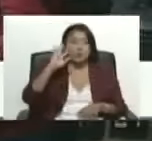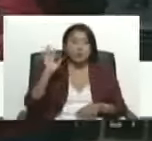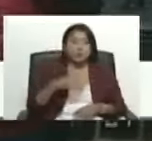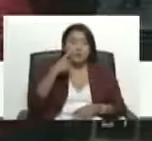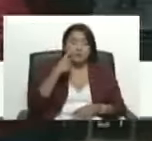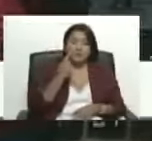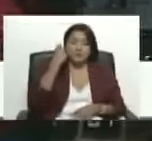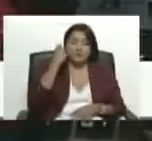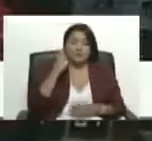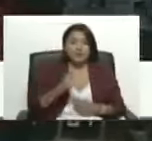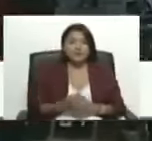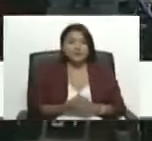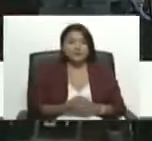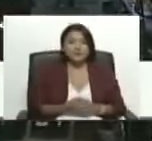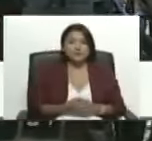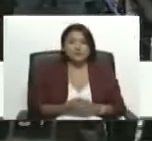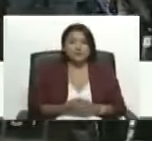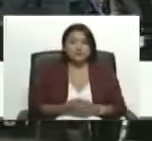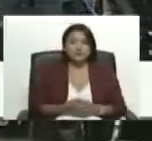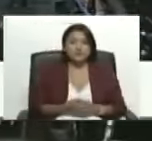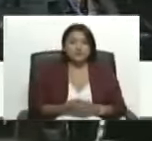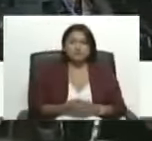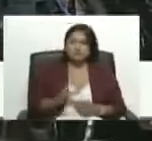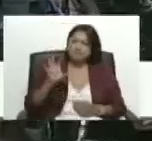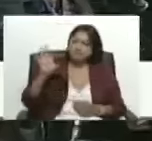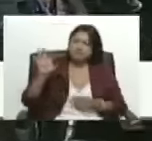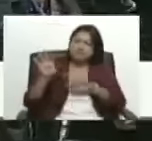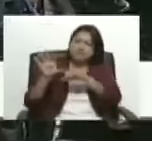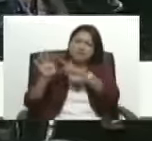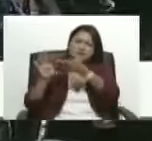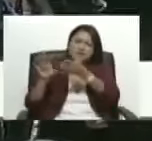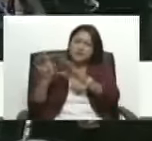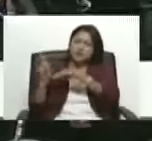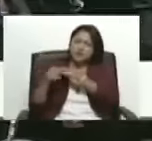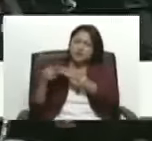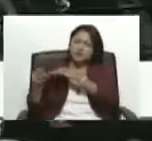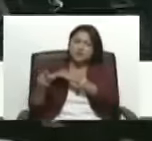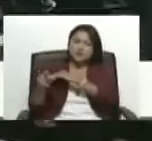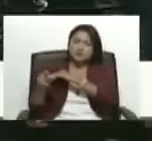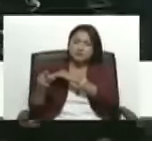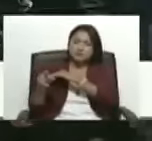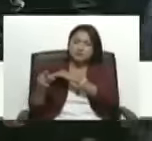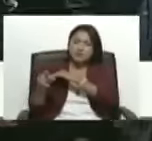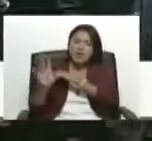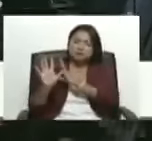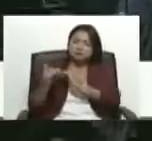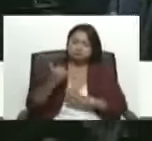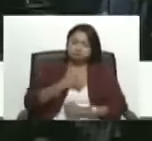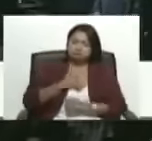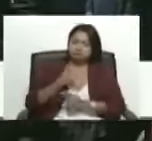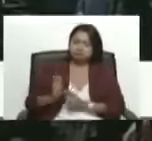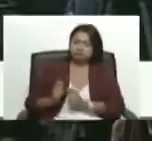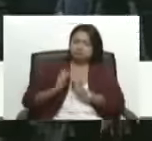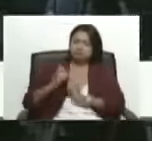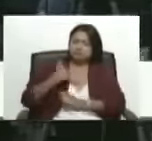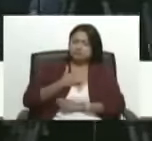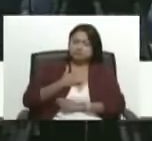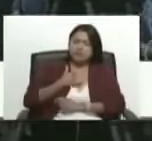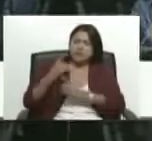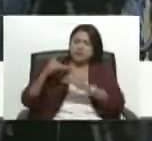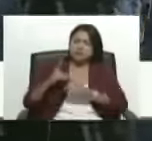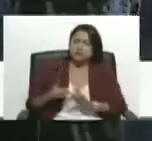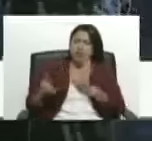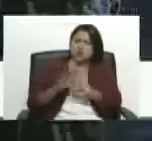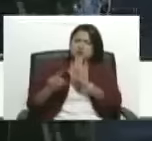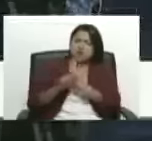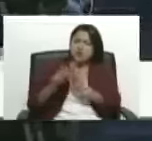inédita, donde un país se autoatribuye ser la constitución de la